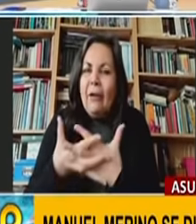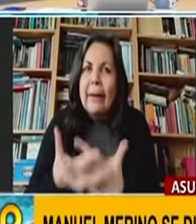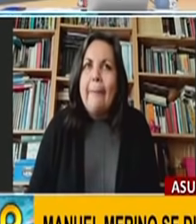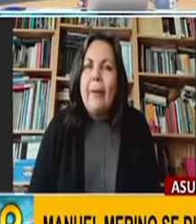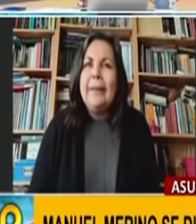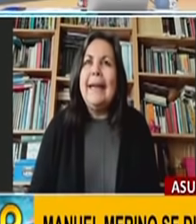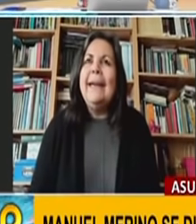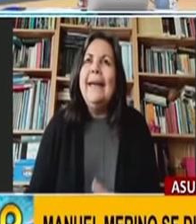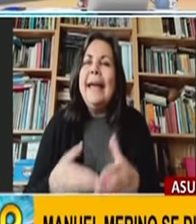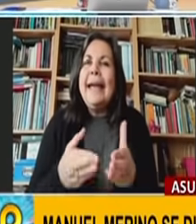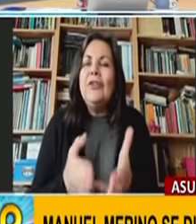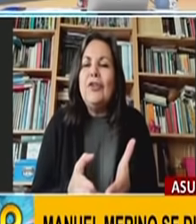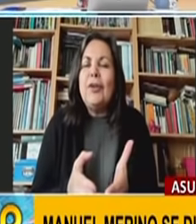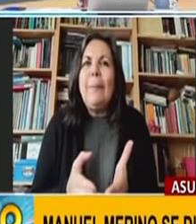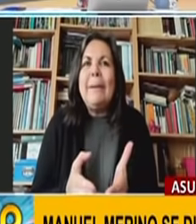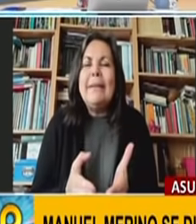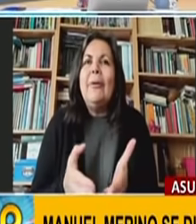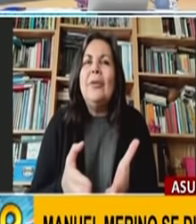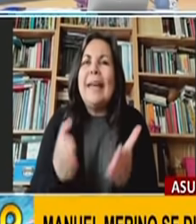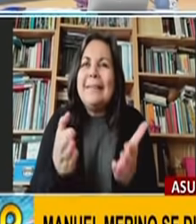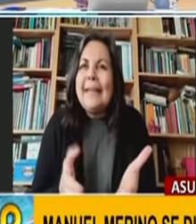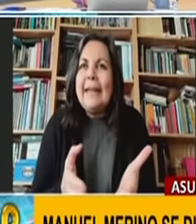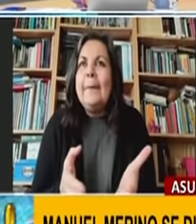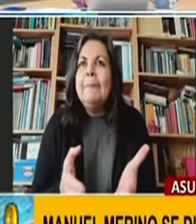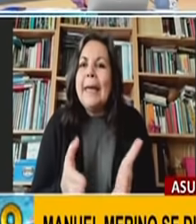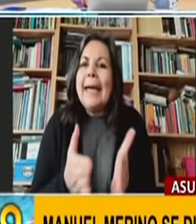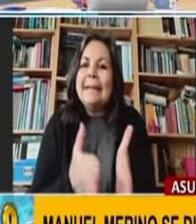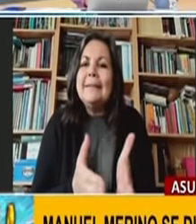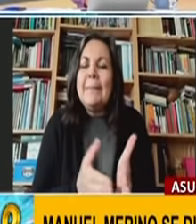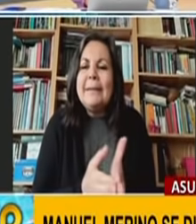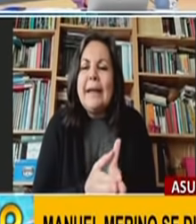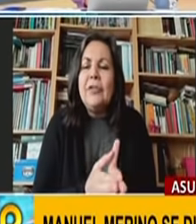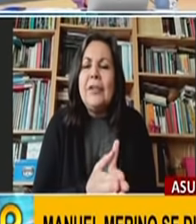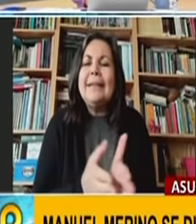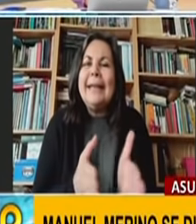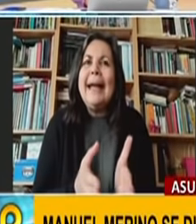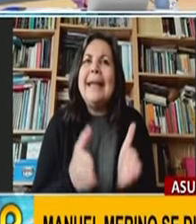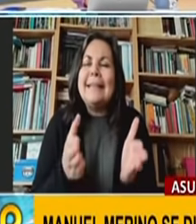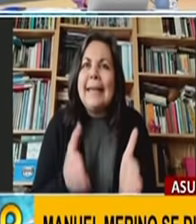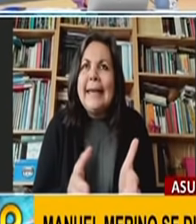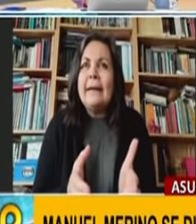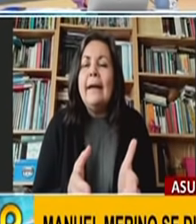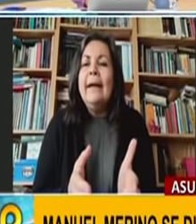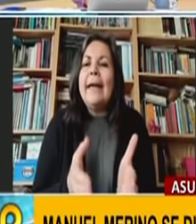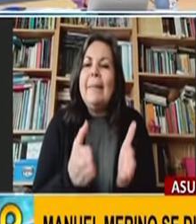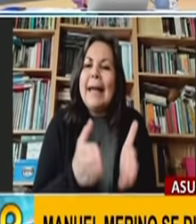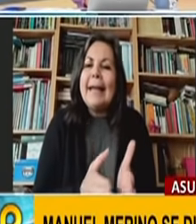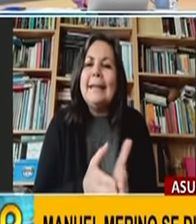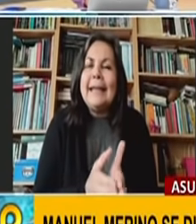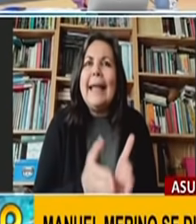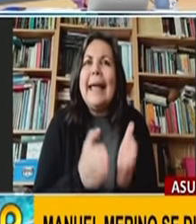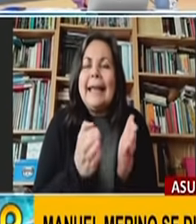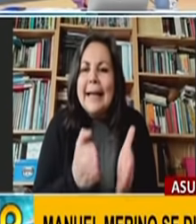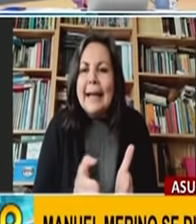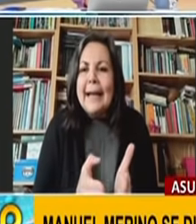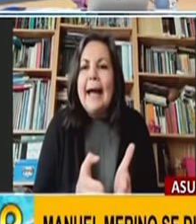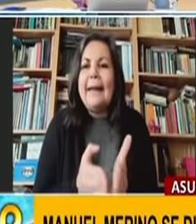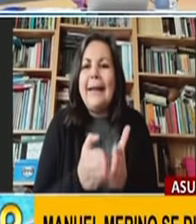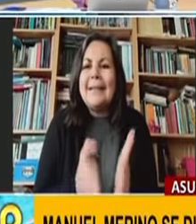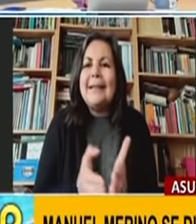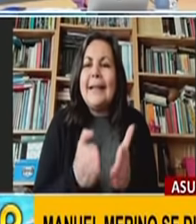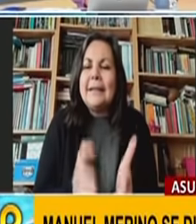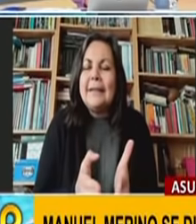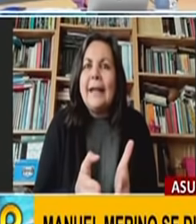quien corresponde. Y nosotros pensamos que sí, que esas investigaciones tenían que seguir, que Vizcarra tenía que ir a